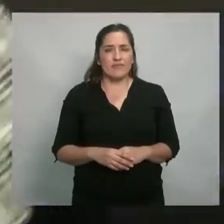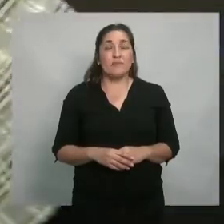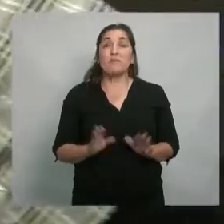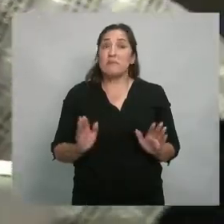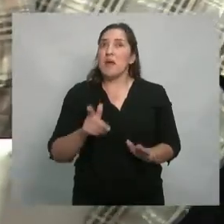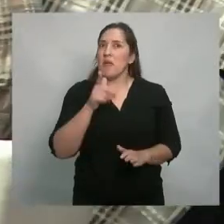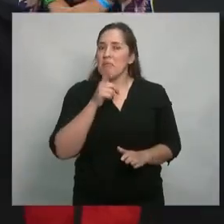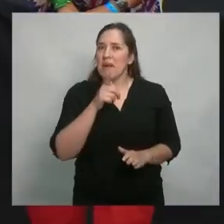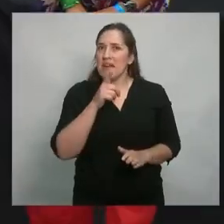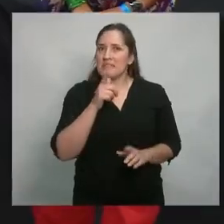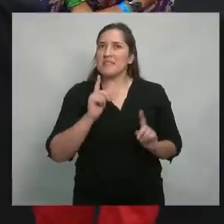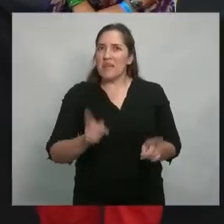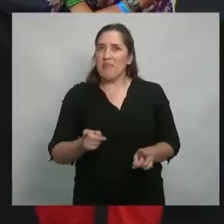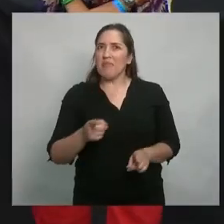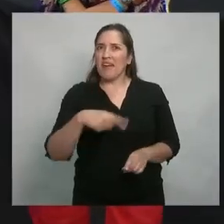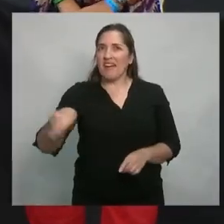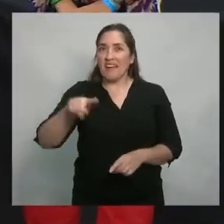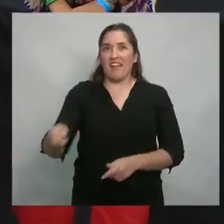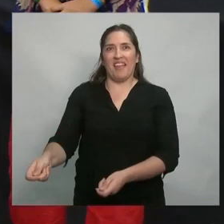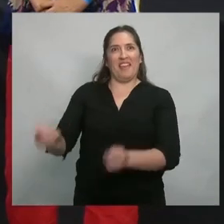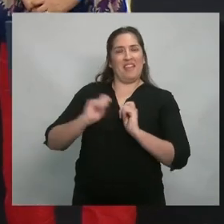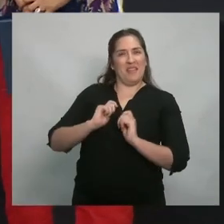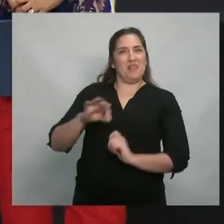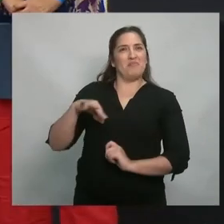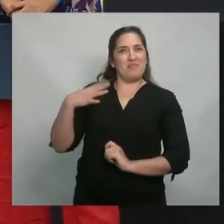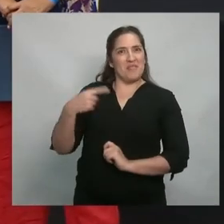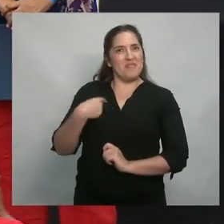Y parece que vamos a recibir un premio nosotros también.